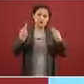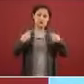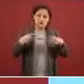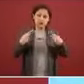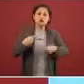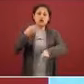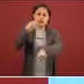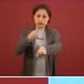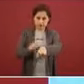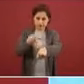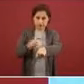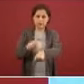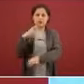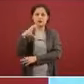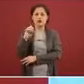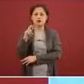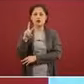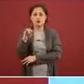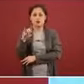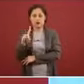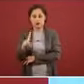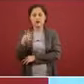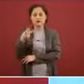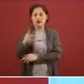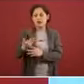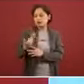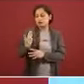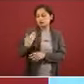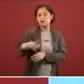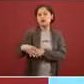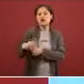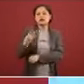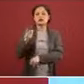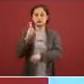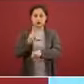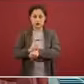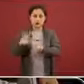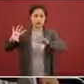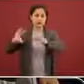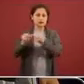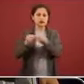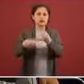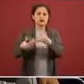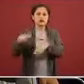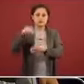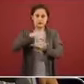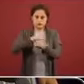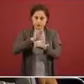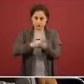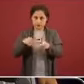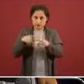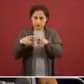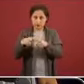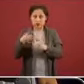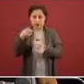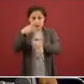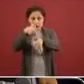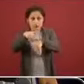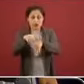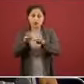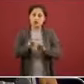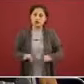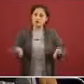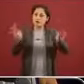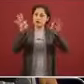COVID y, como es reciente, seguramente contribuyen todavía a la transmisión. Recuerden que este número es importante porque